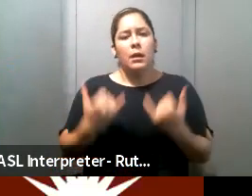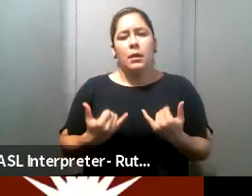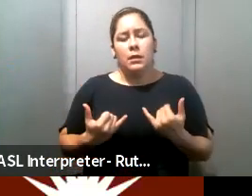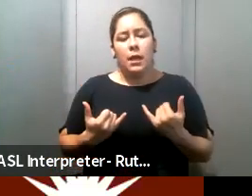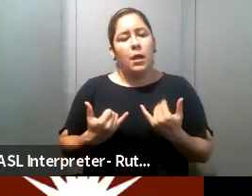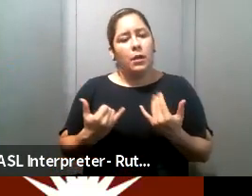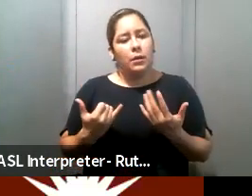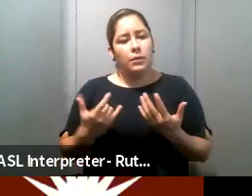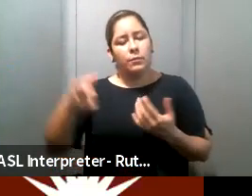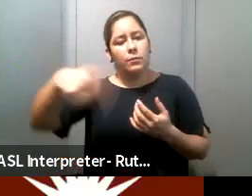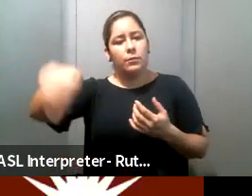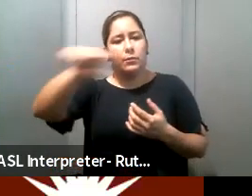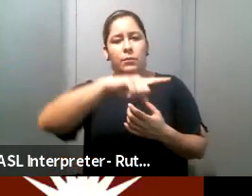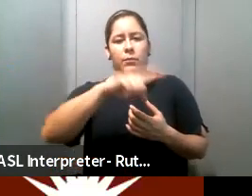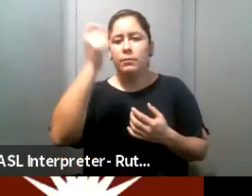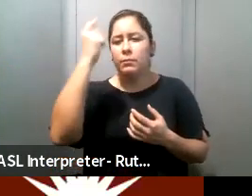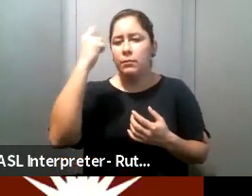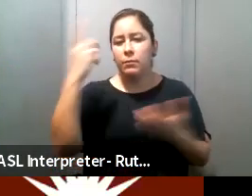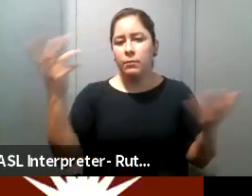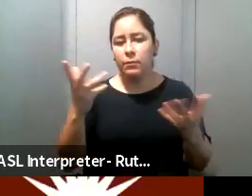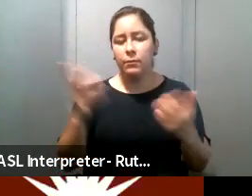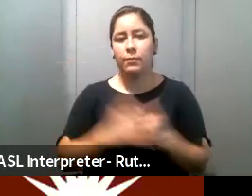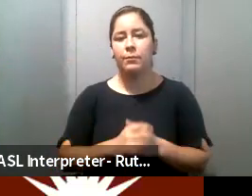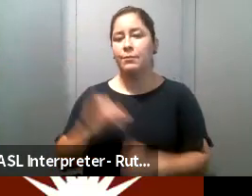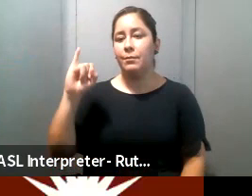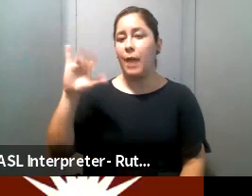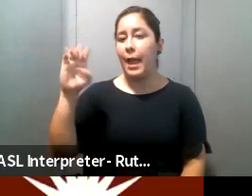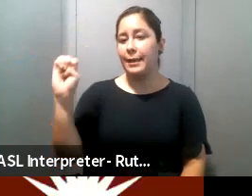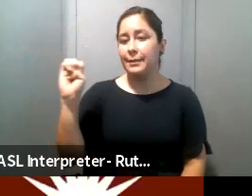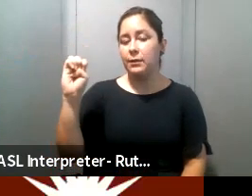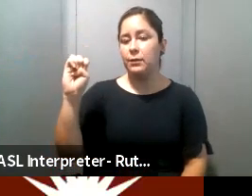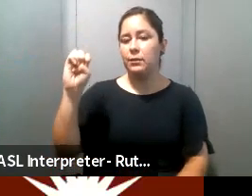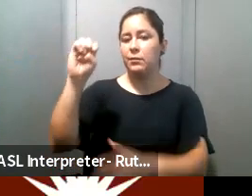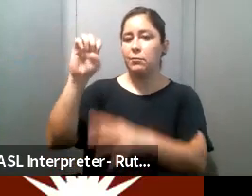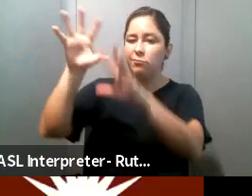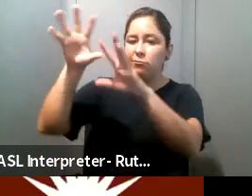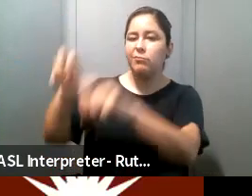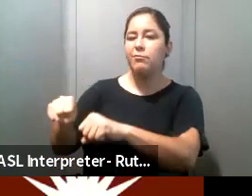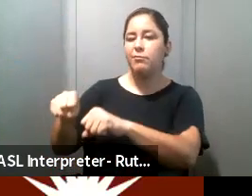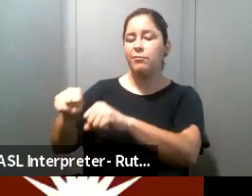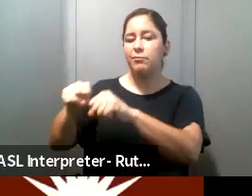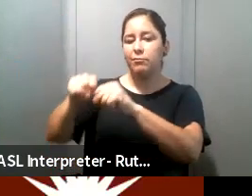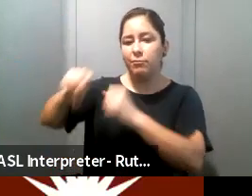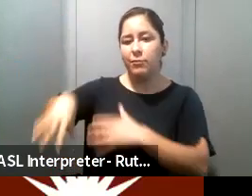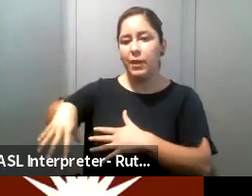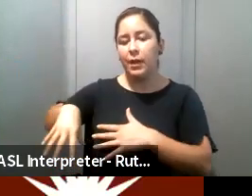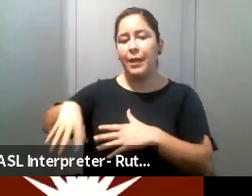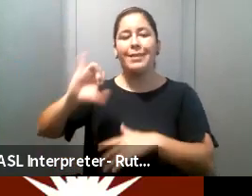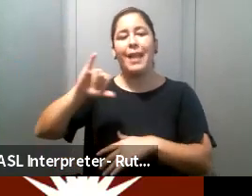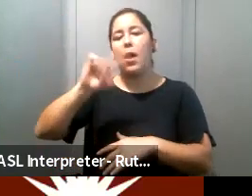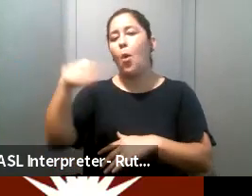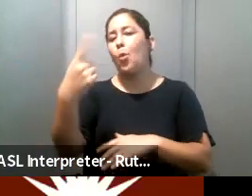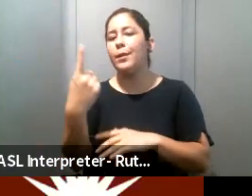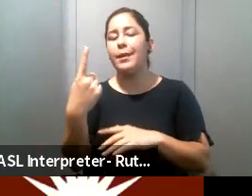especialmente, abolir ICE es solo la punta del iceberg. Es un monstruo